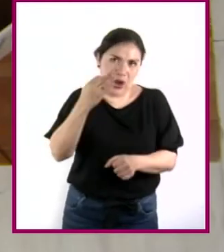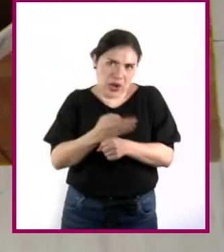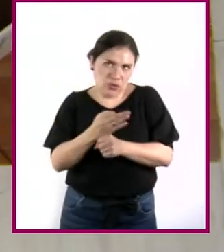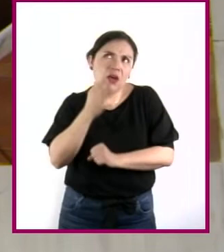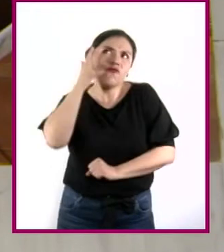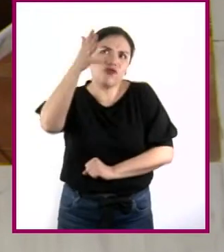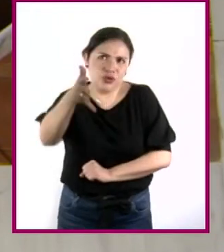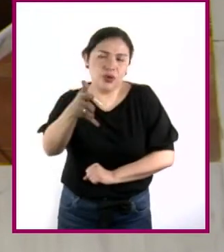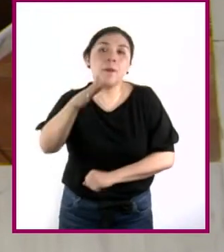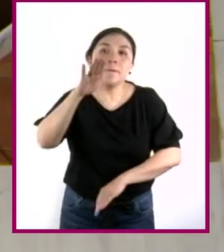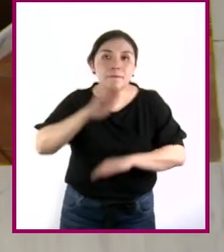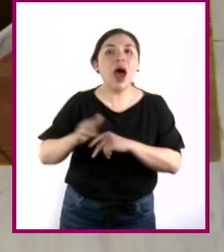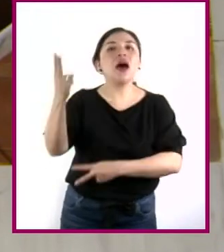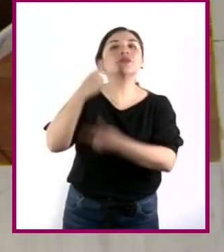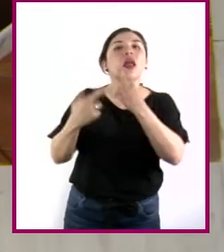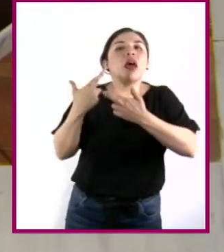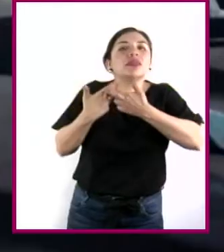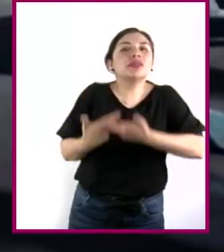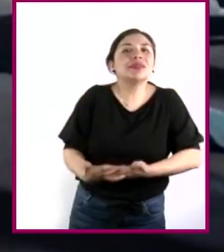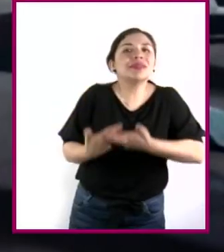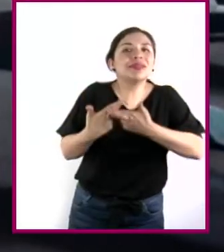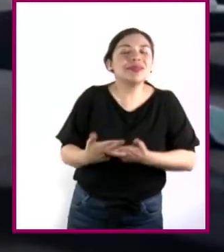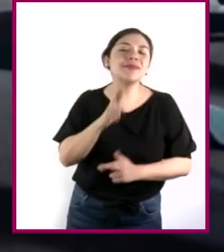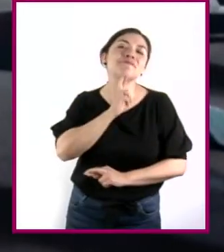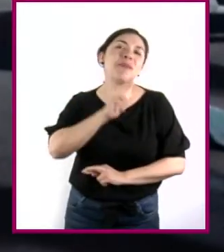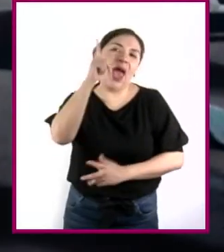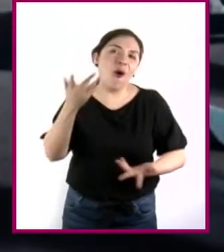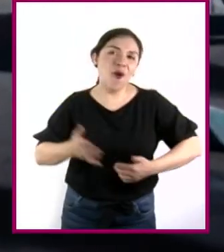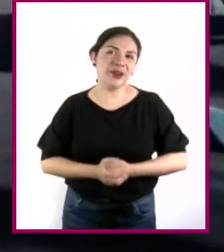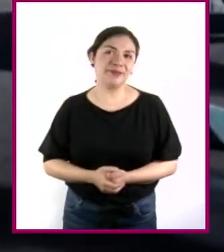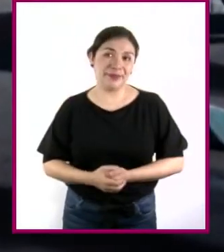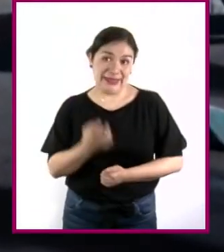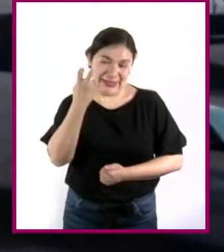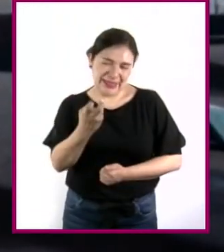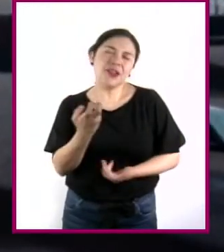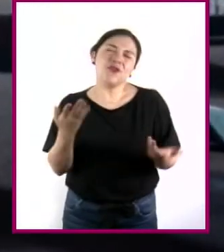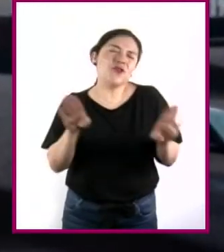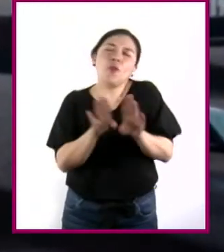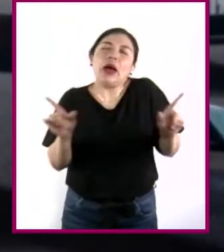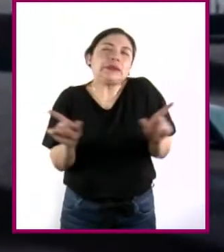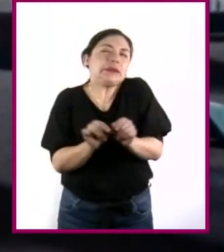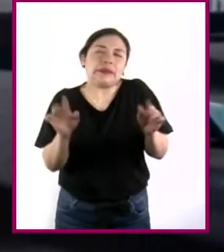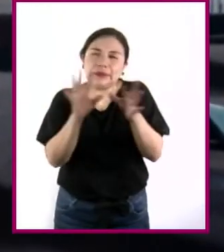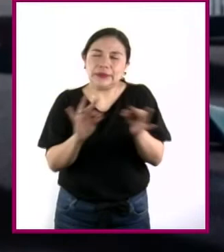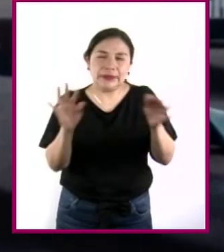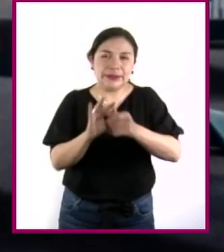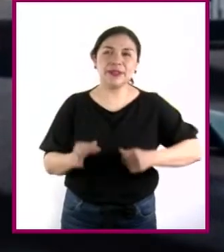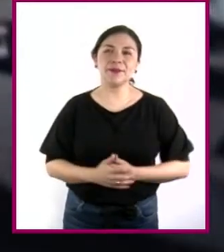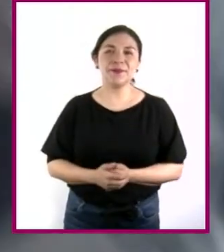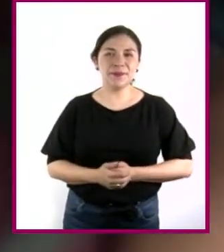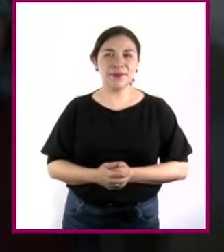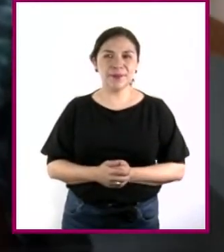plazo sea mayor y por lo tanto mejor. Esto a grandes rasgos.